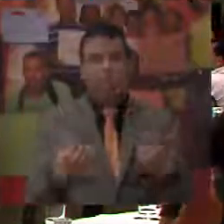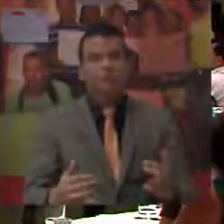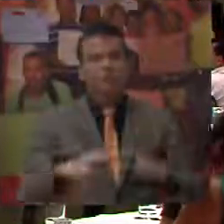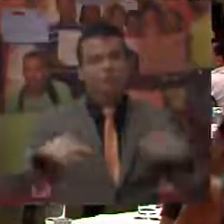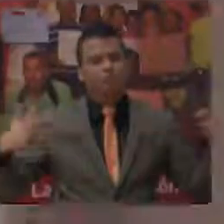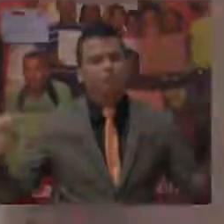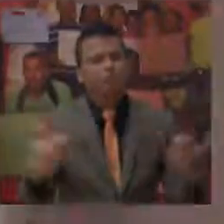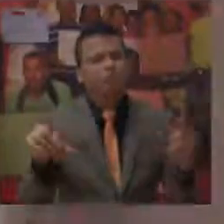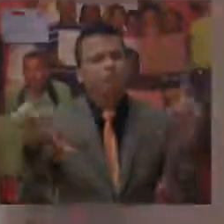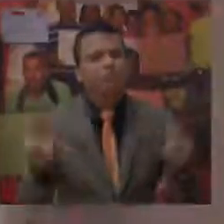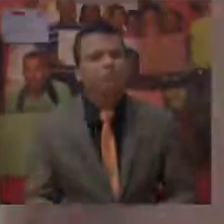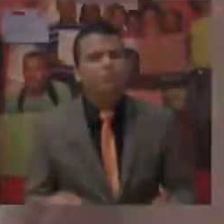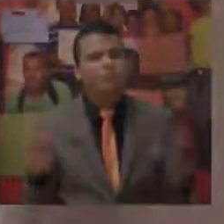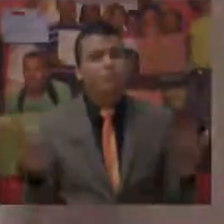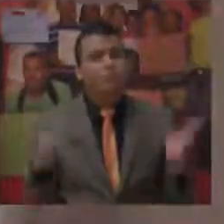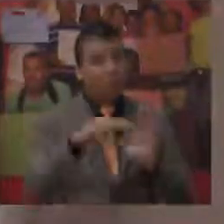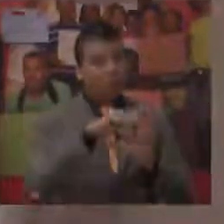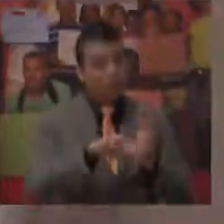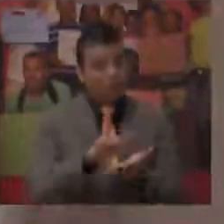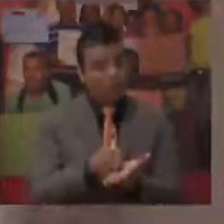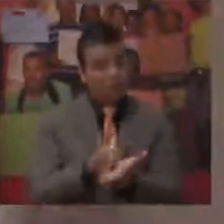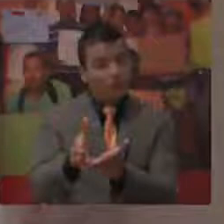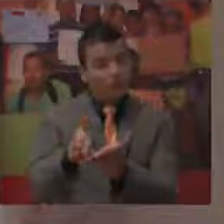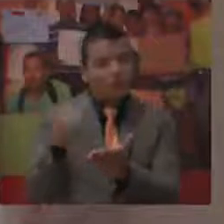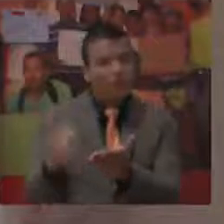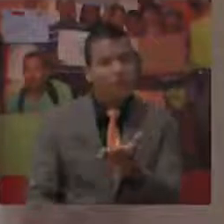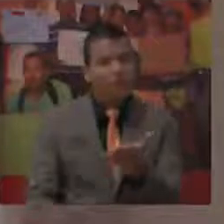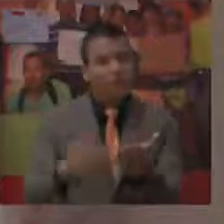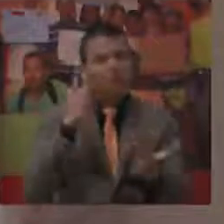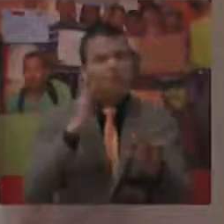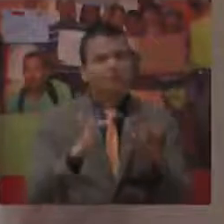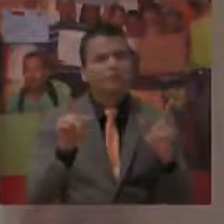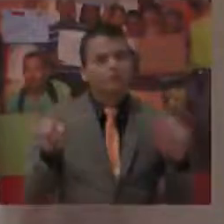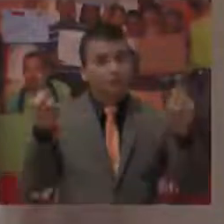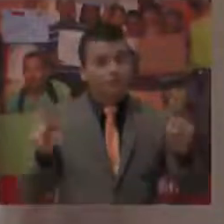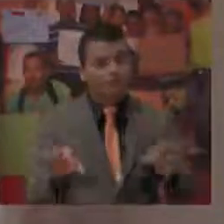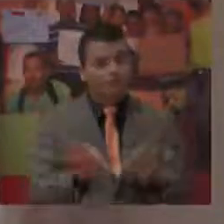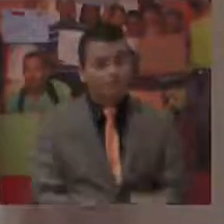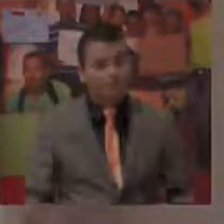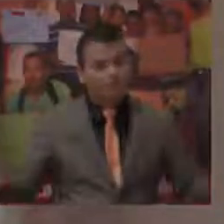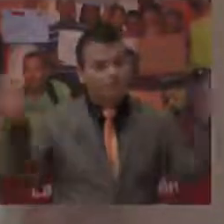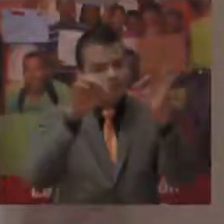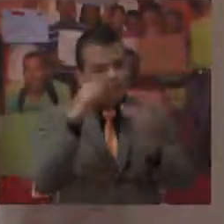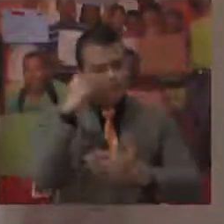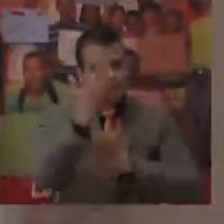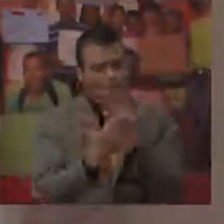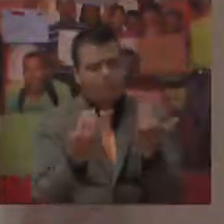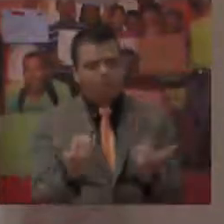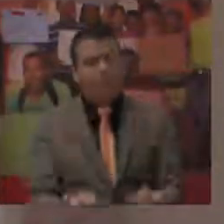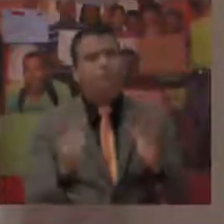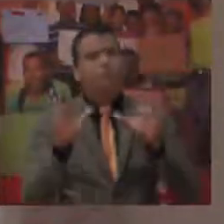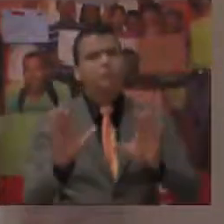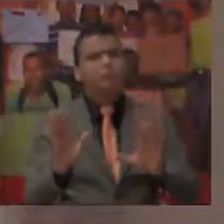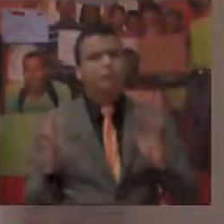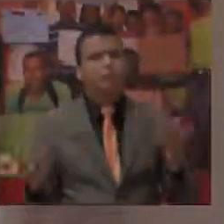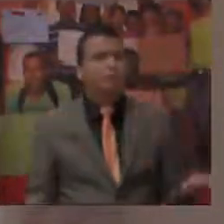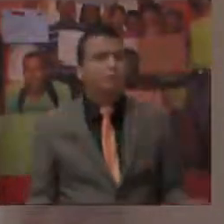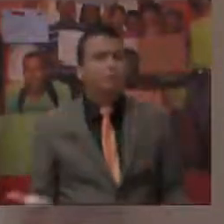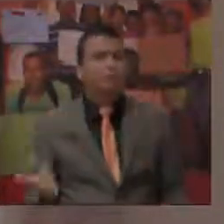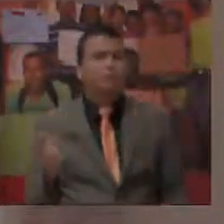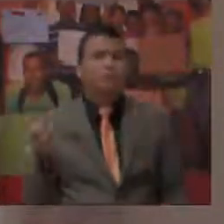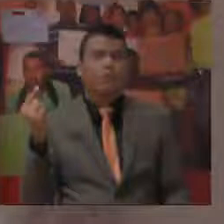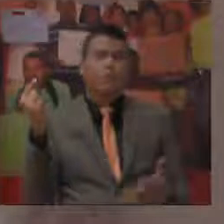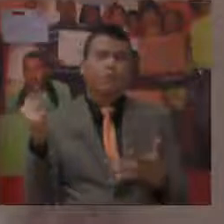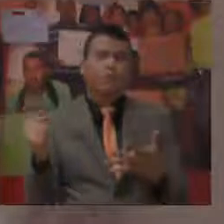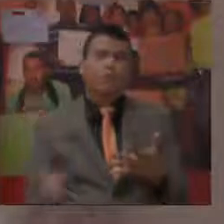que hemos denominado estabilidad jurídica, que consideramos es necesario revisar en el día de hoy, como quiera que